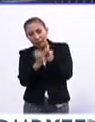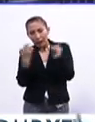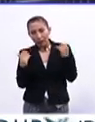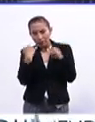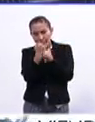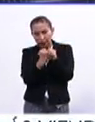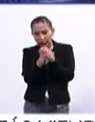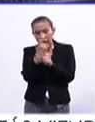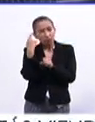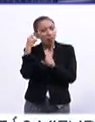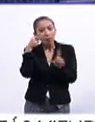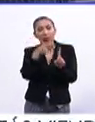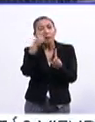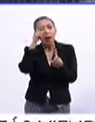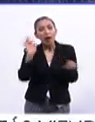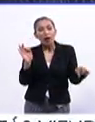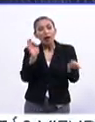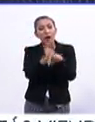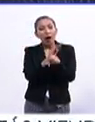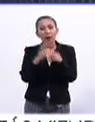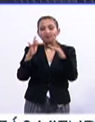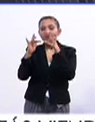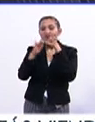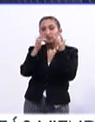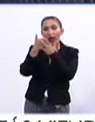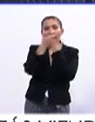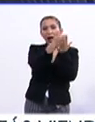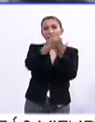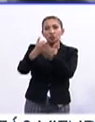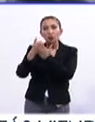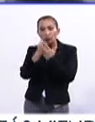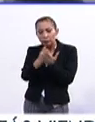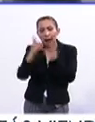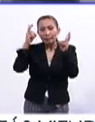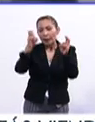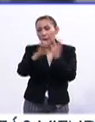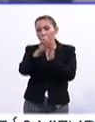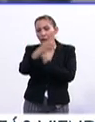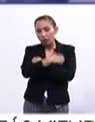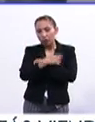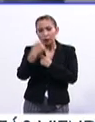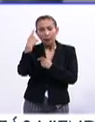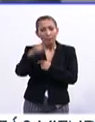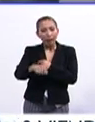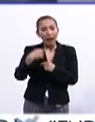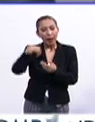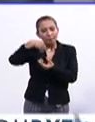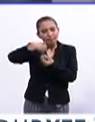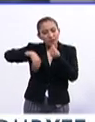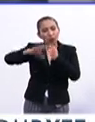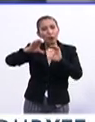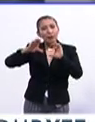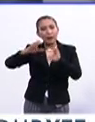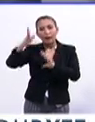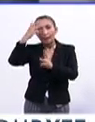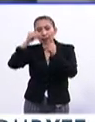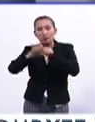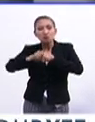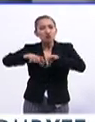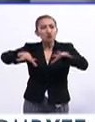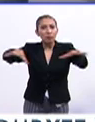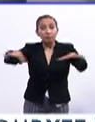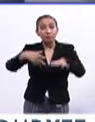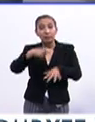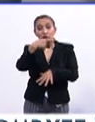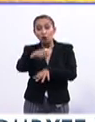esto con el objetivo de fortalecer las redes de colaboración con temas como educación para la sustentabilidad de aprendizaje expansivo